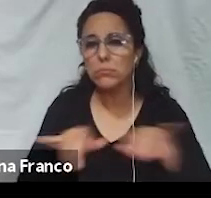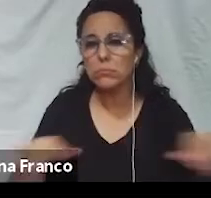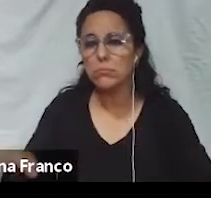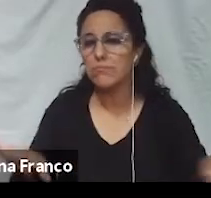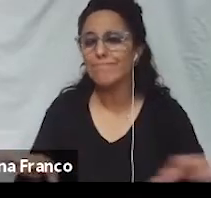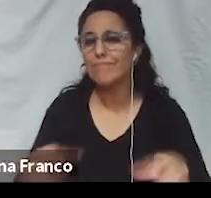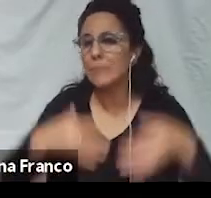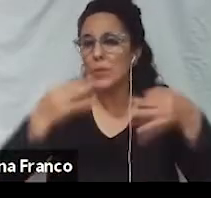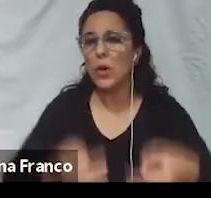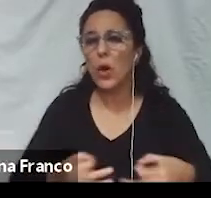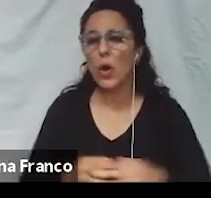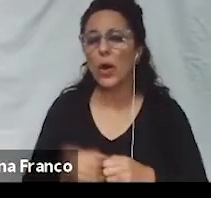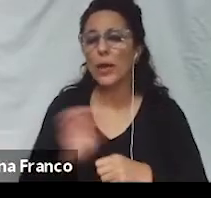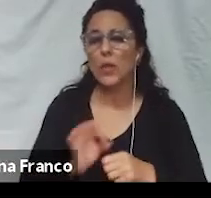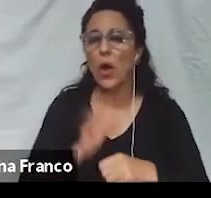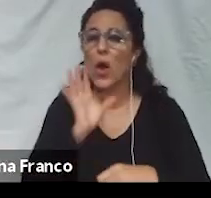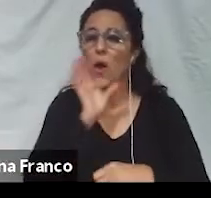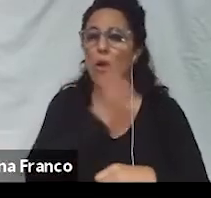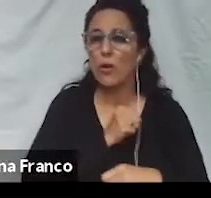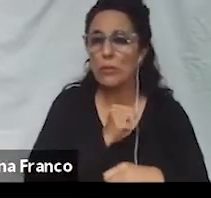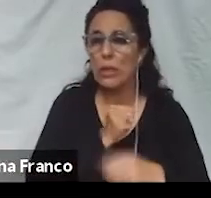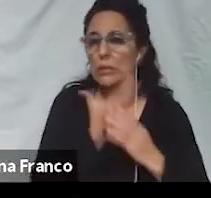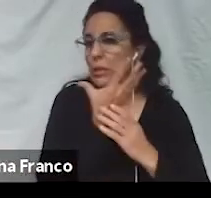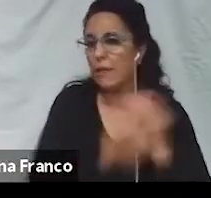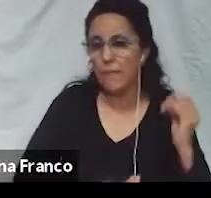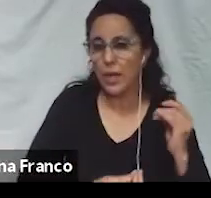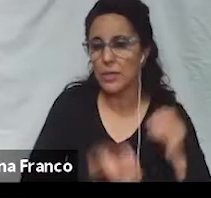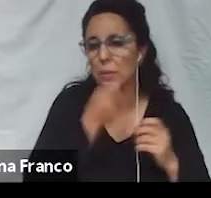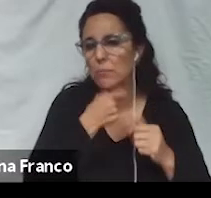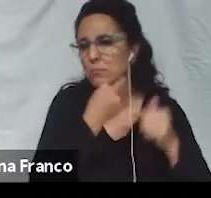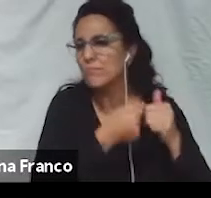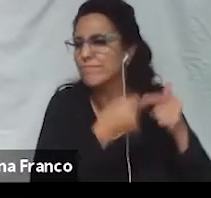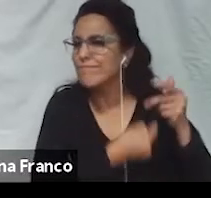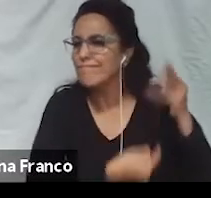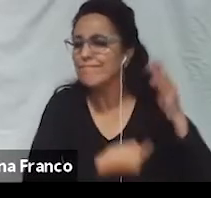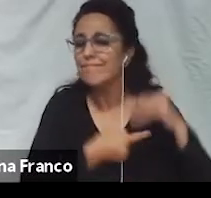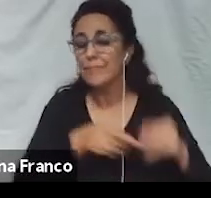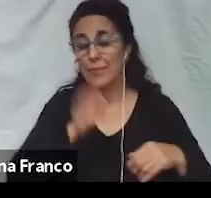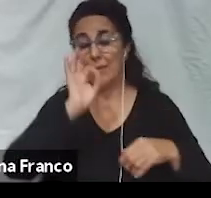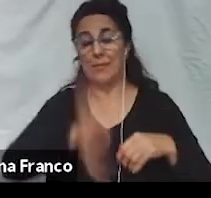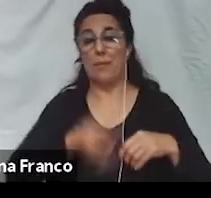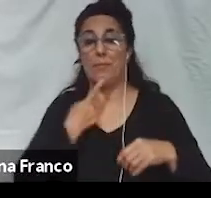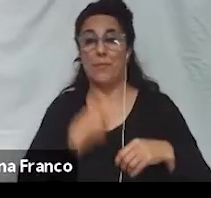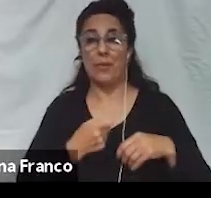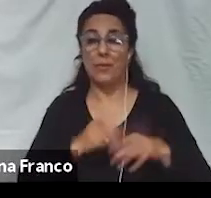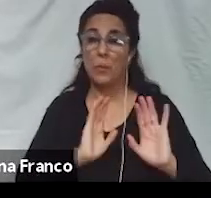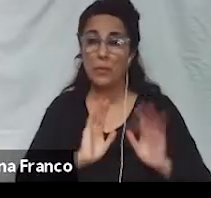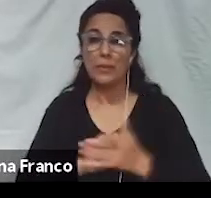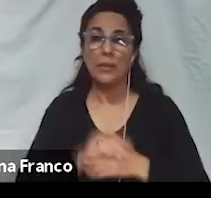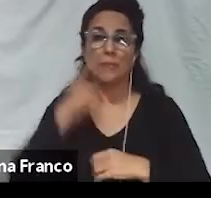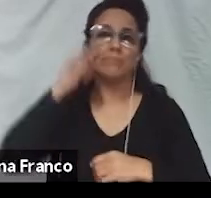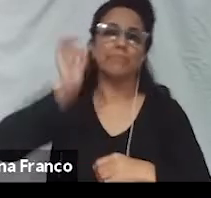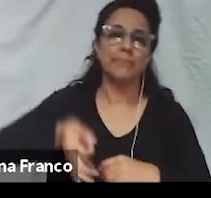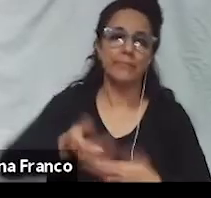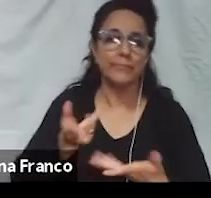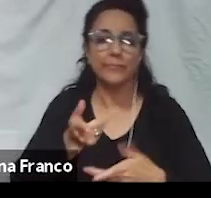flujo correctamente, que se me bloqueen las contraseñas, digamos, un montón de cosas que también que tenemos que tener en cuenta a la hora